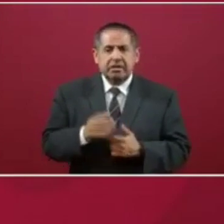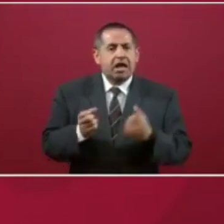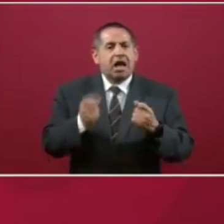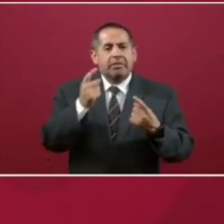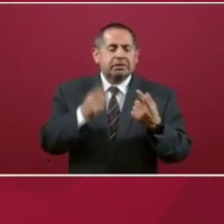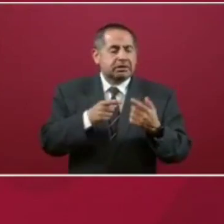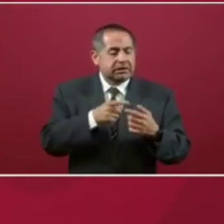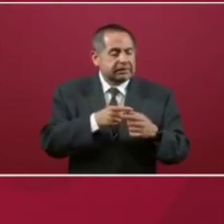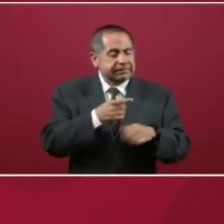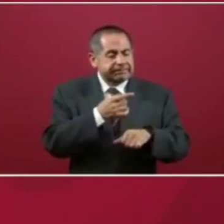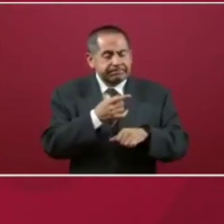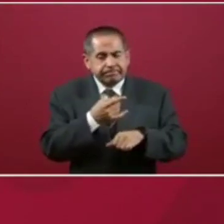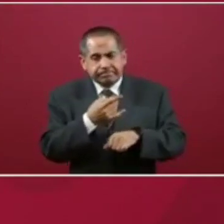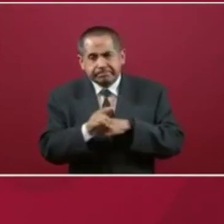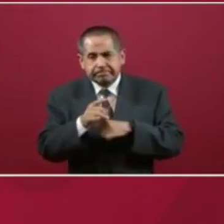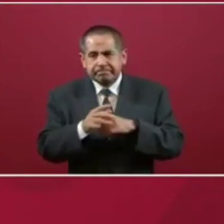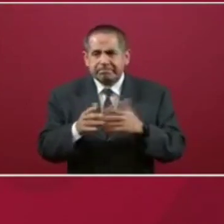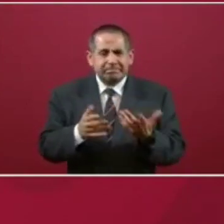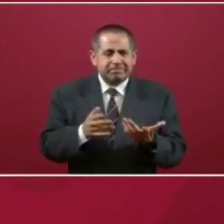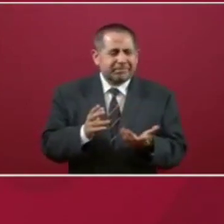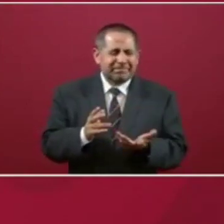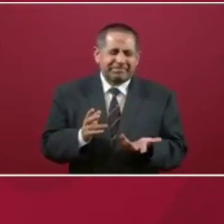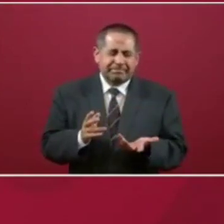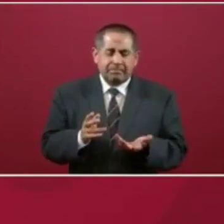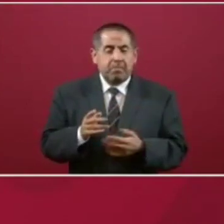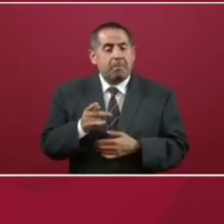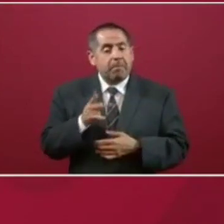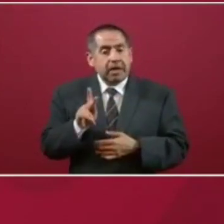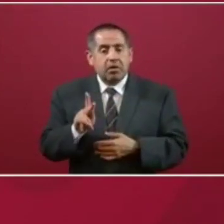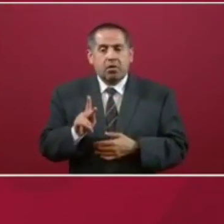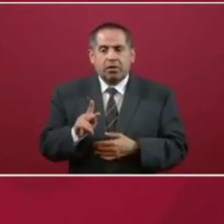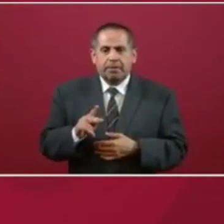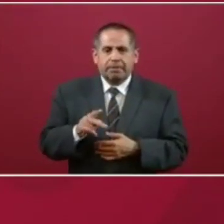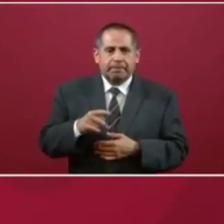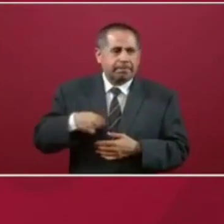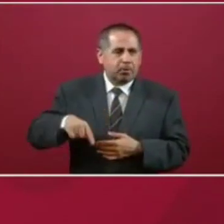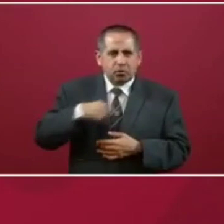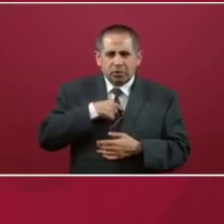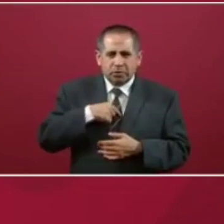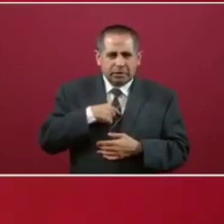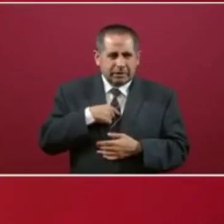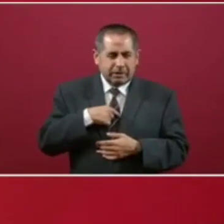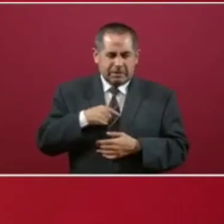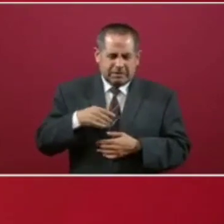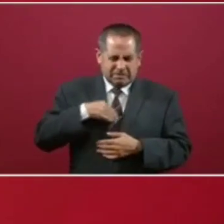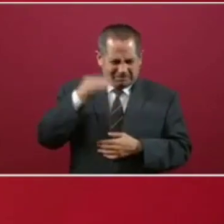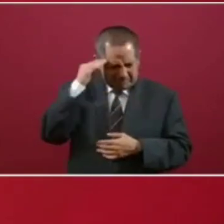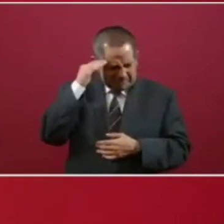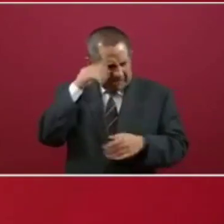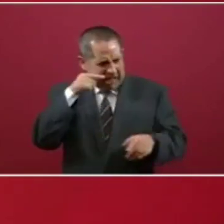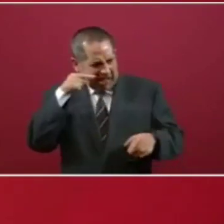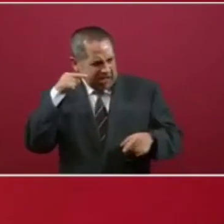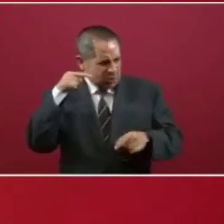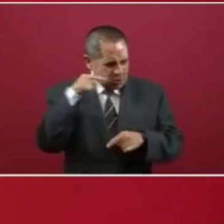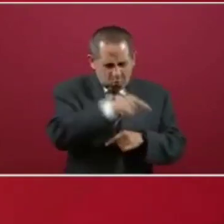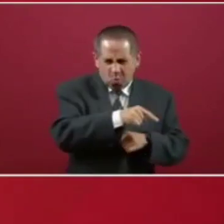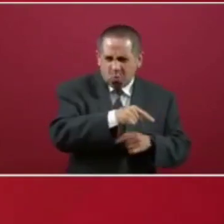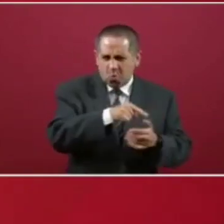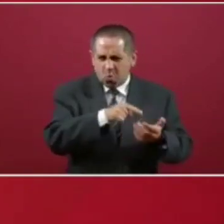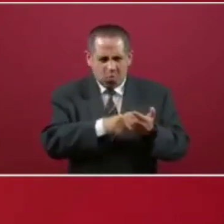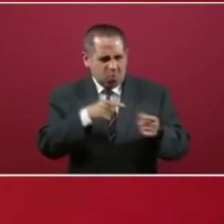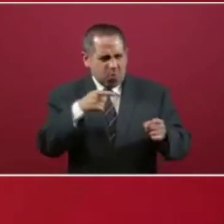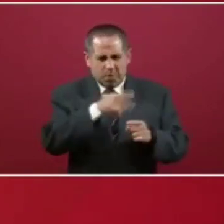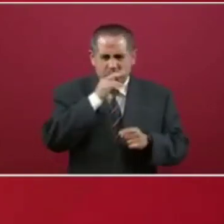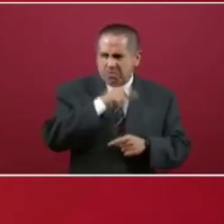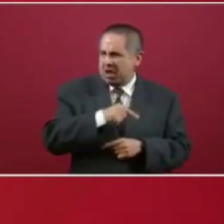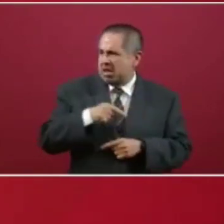inconsistencias, pero de ahí a señalar de que